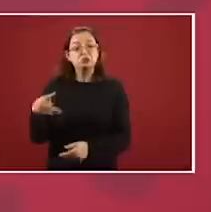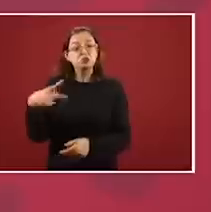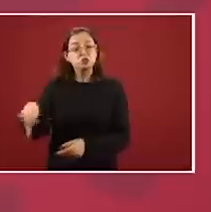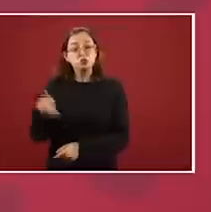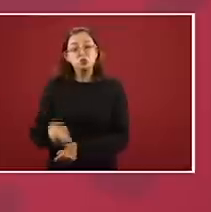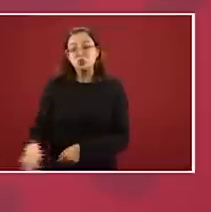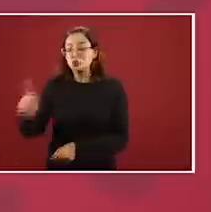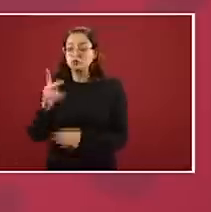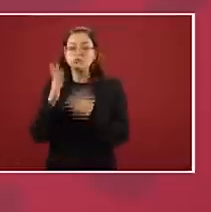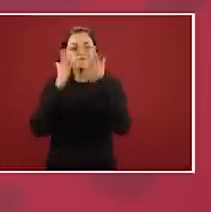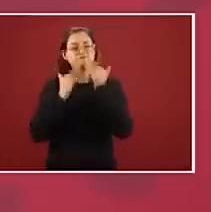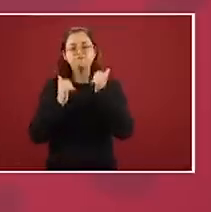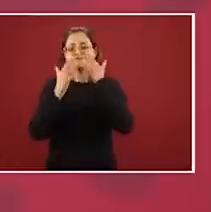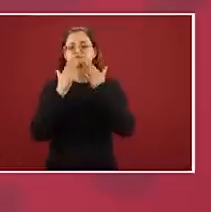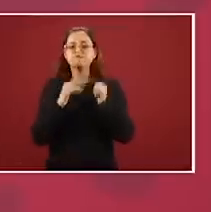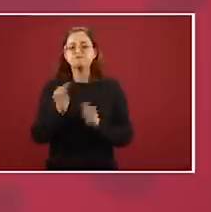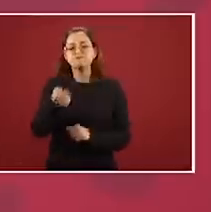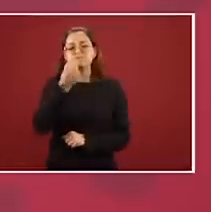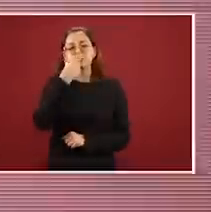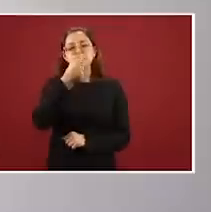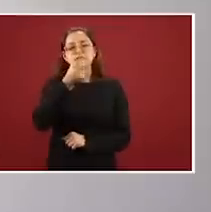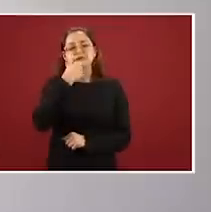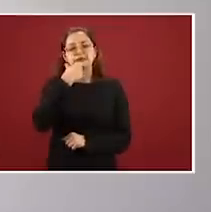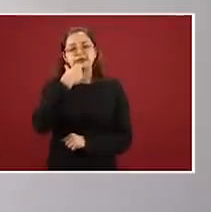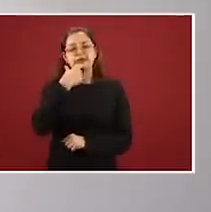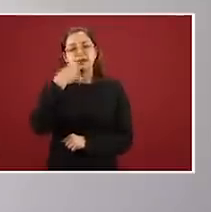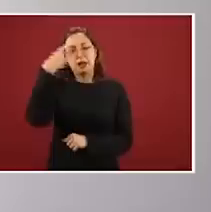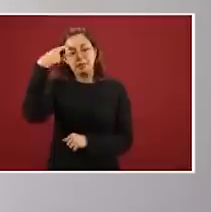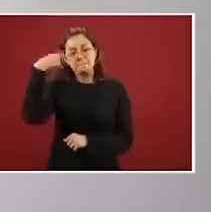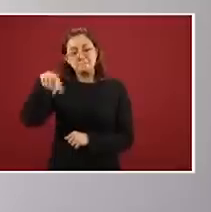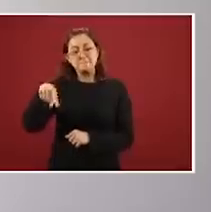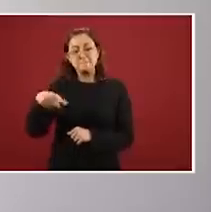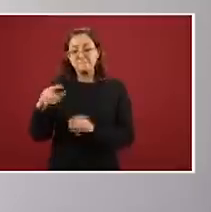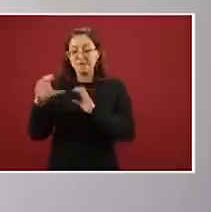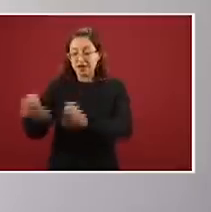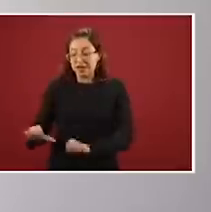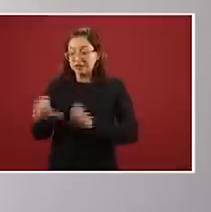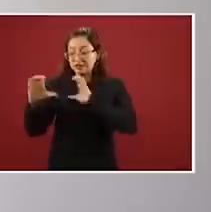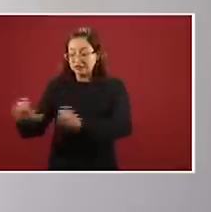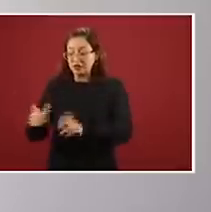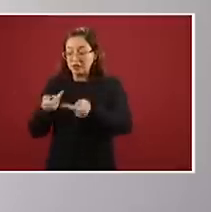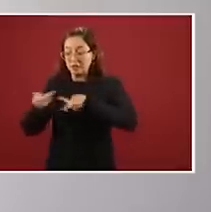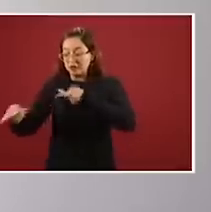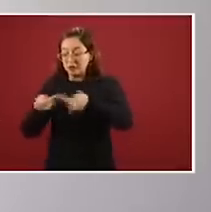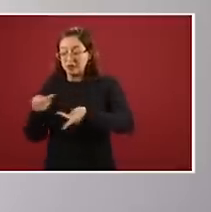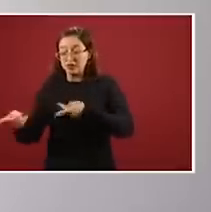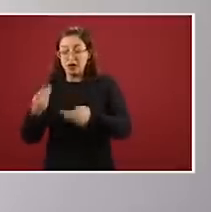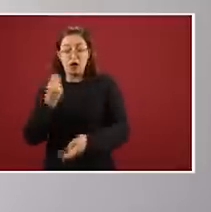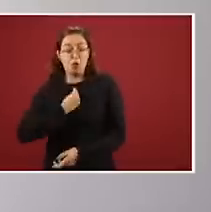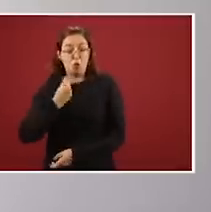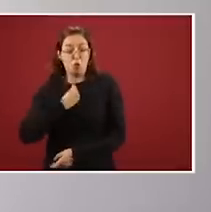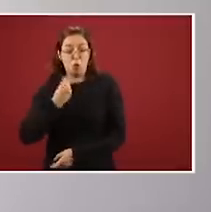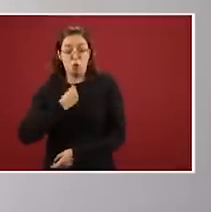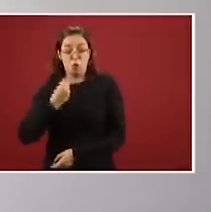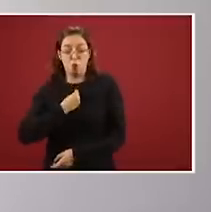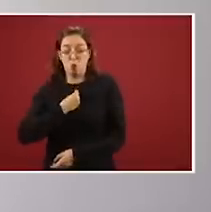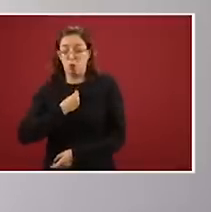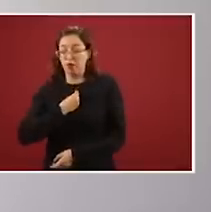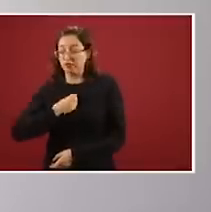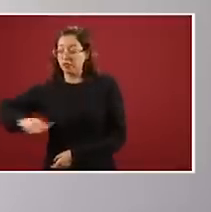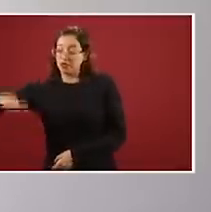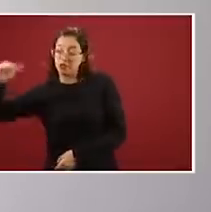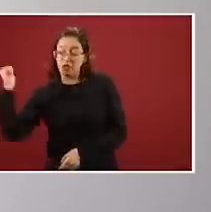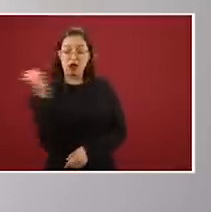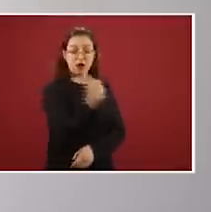la medicina para prepararlo y que alcance a llegar en una ambulancia, porque a veces no